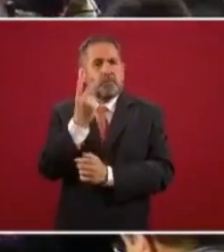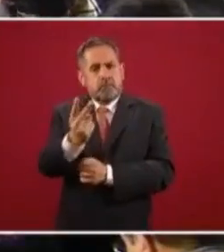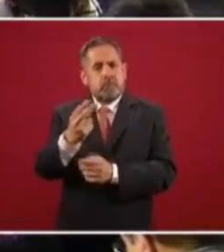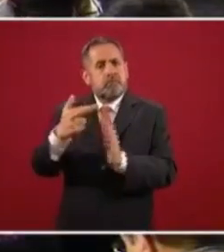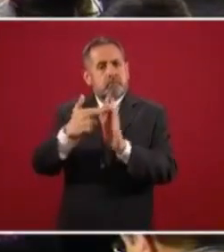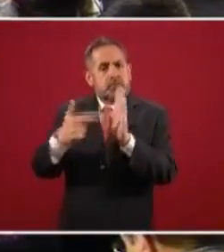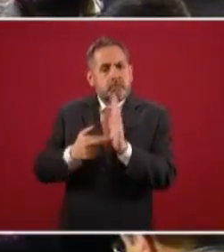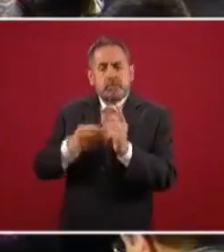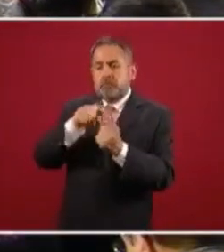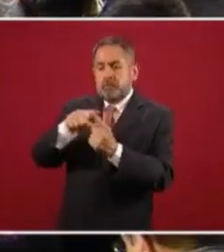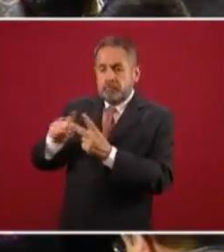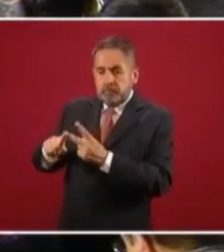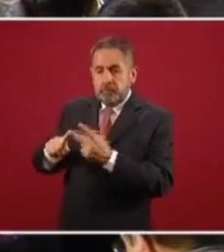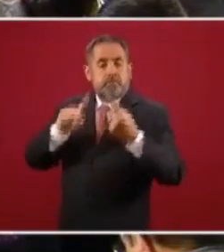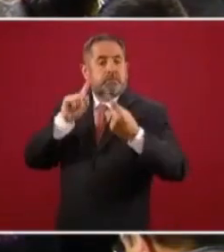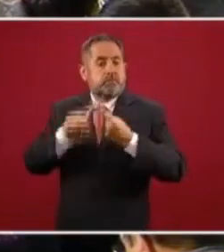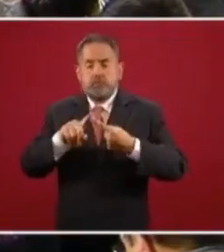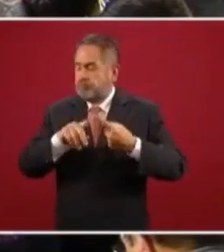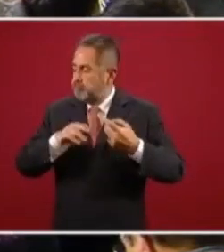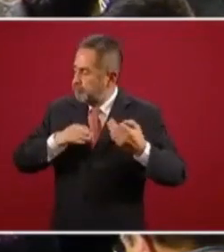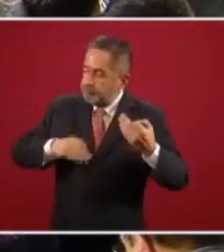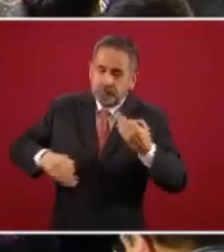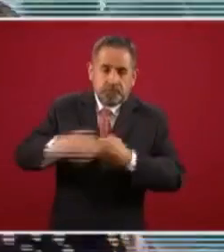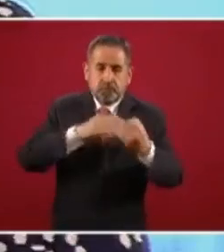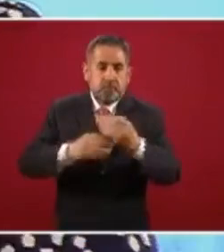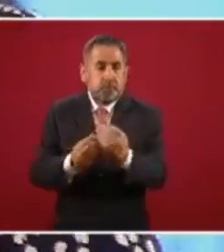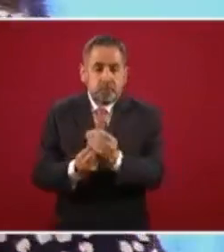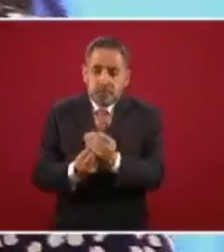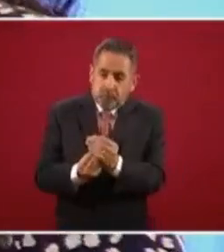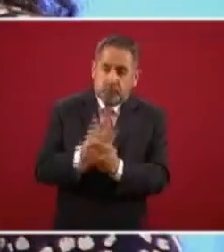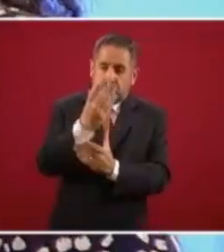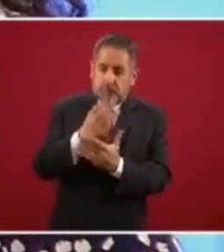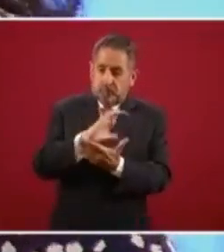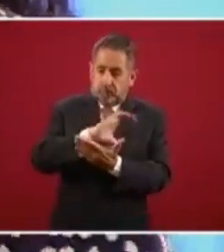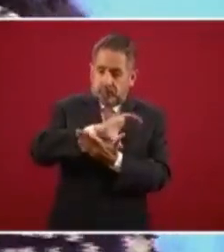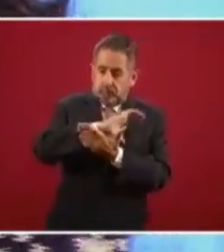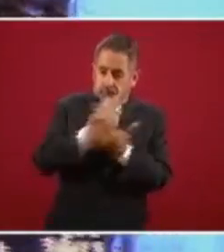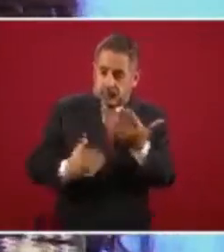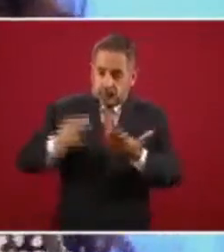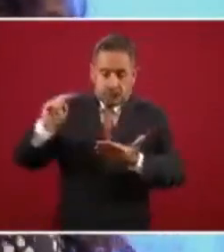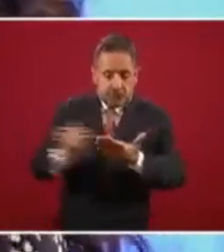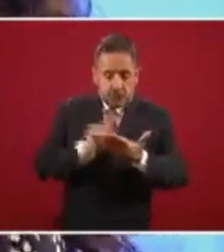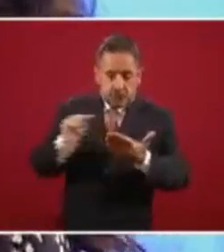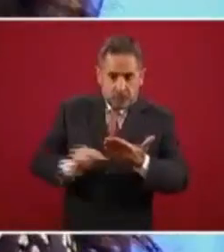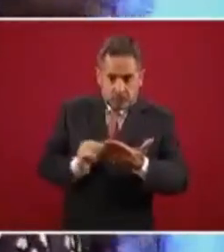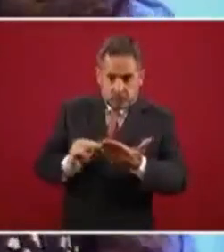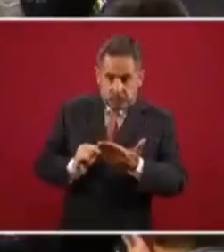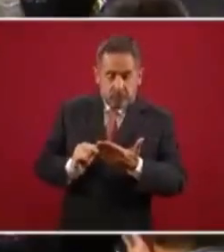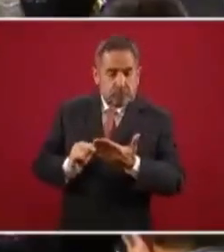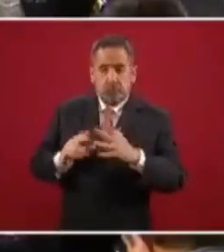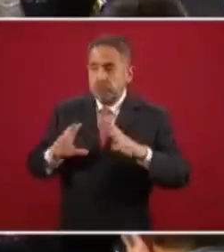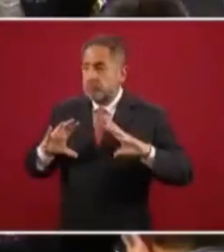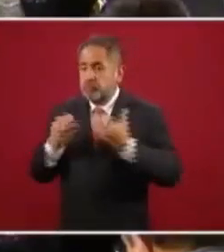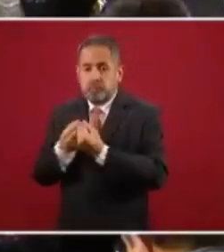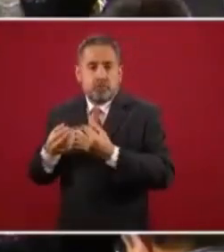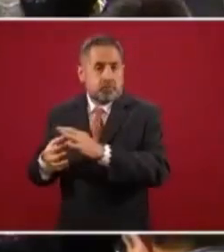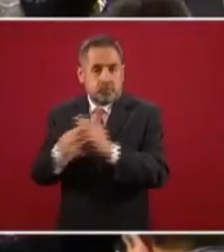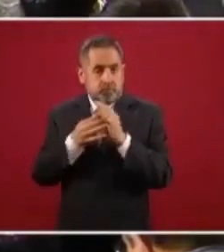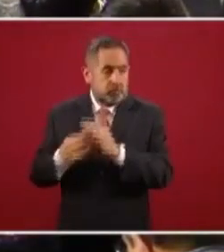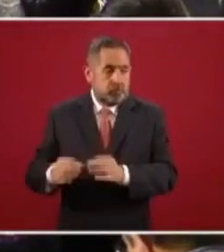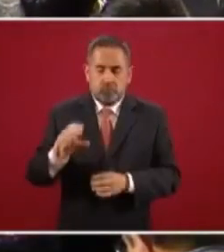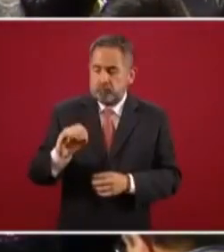primero es para todos los nuevos contratos que se van a firmar, todos los nuevos contratos colectivos. Se